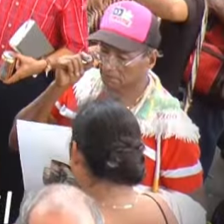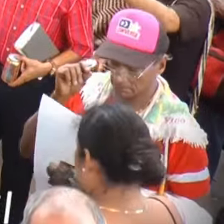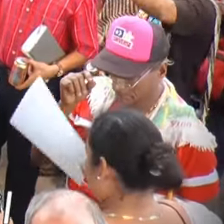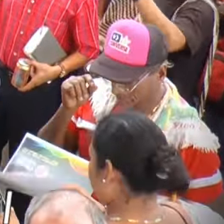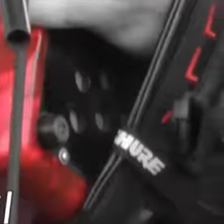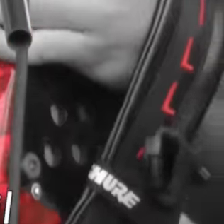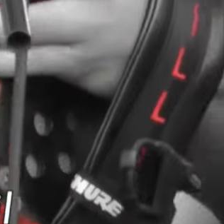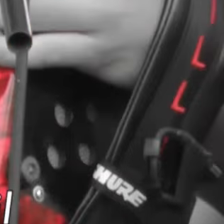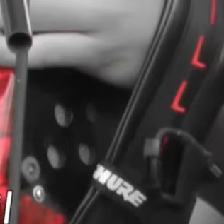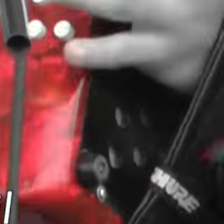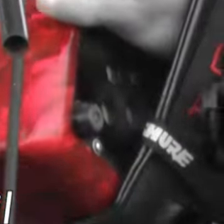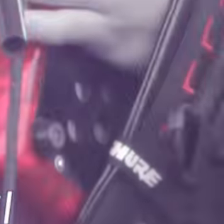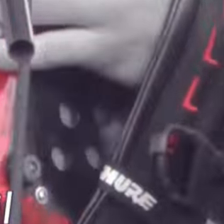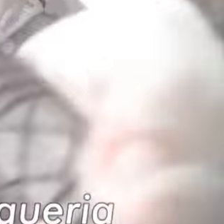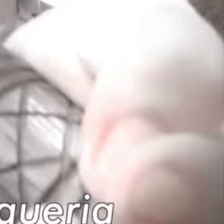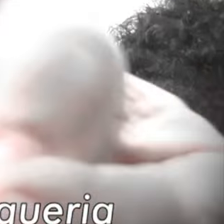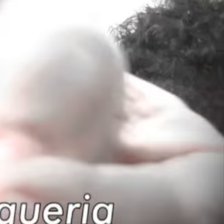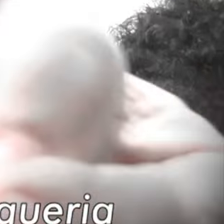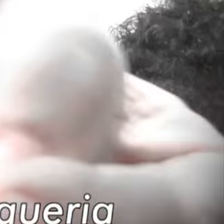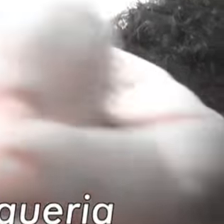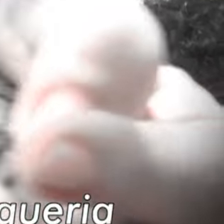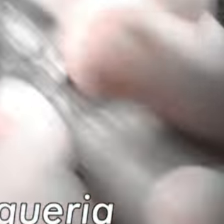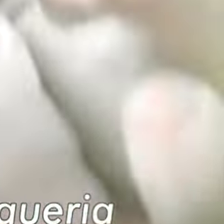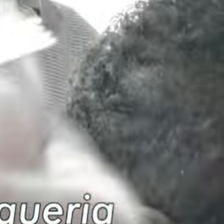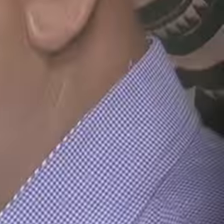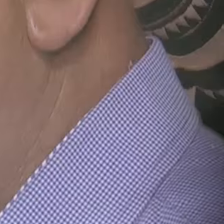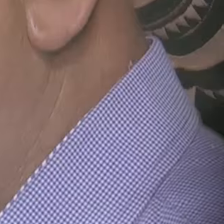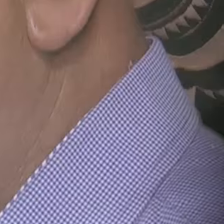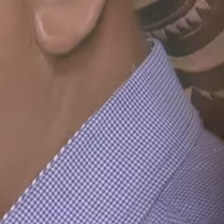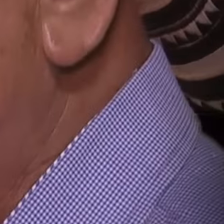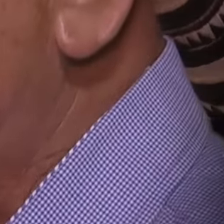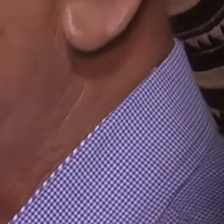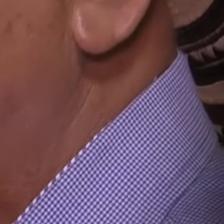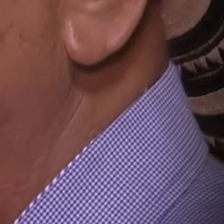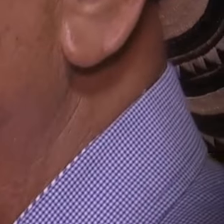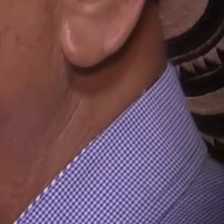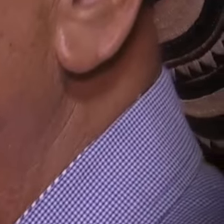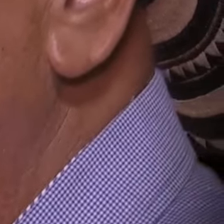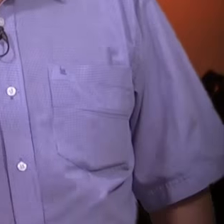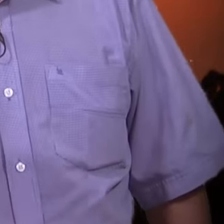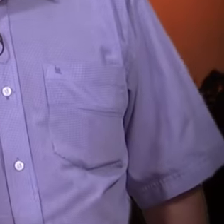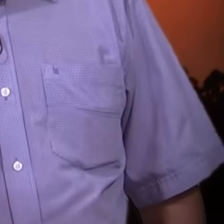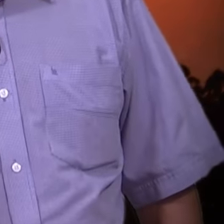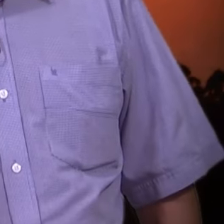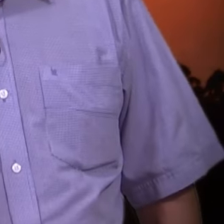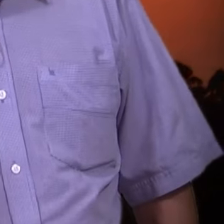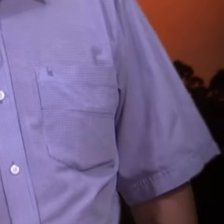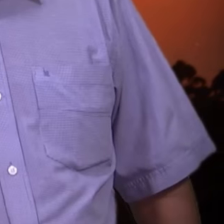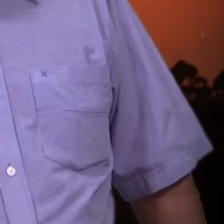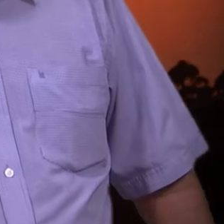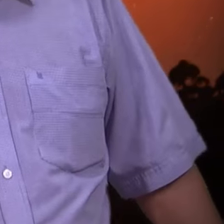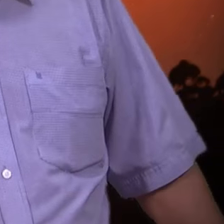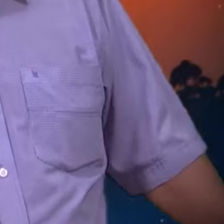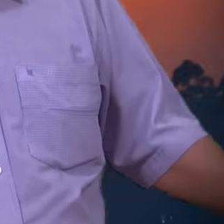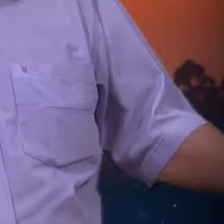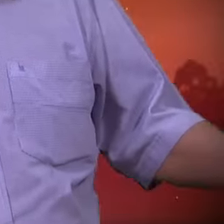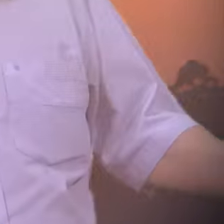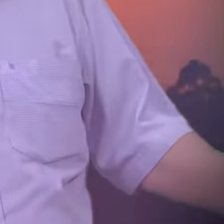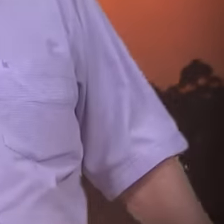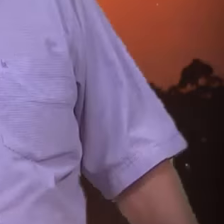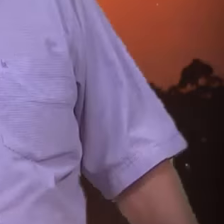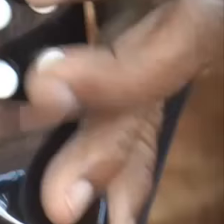aficionado, juvenil, infantil, canción vallenata inédita y piquería. Compadre Ramón, le hago la visita para que me acepte